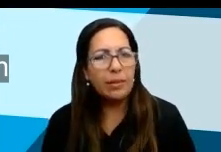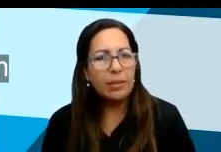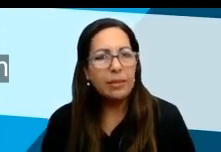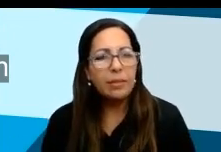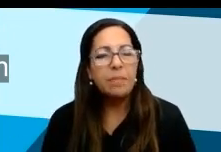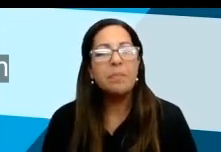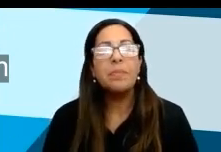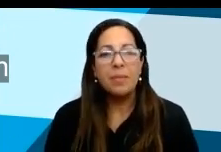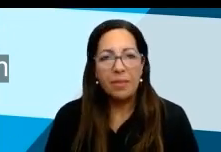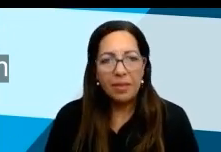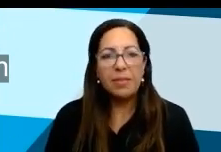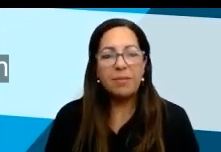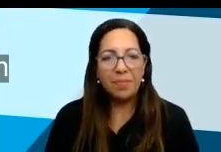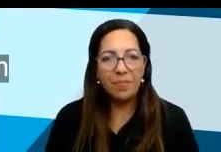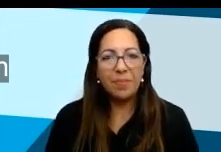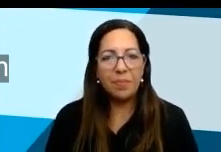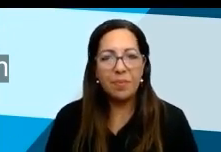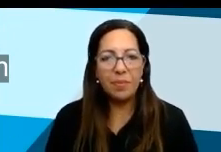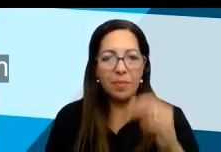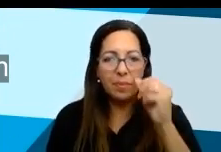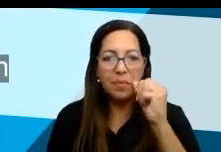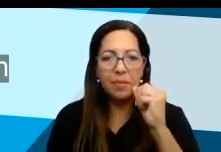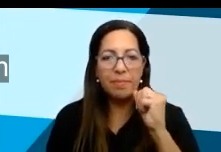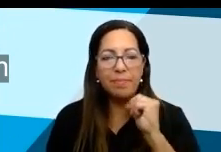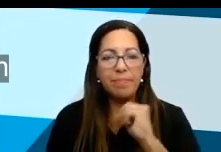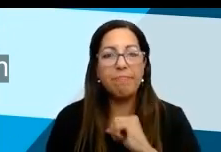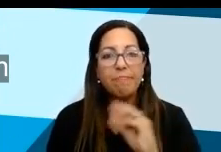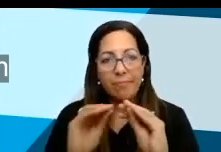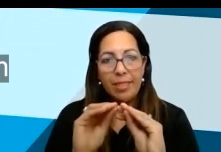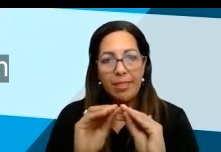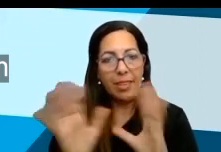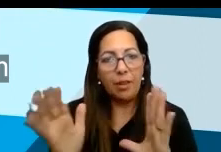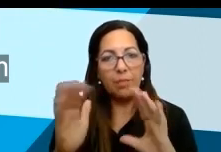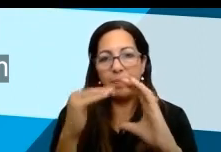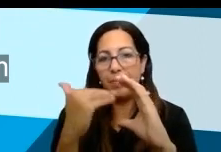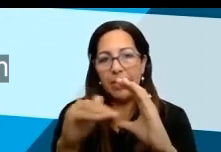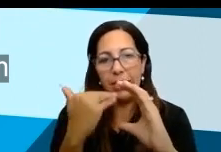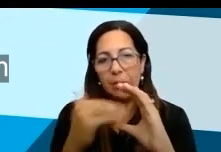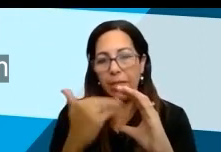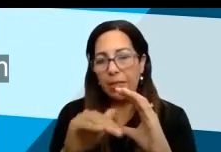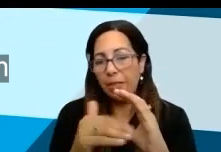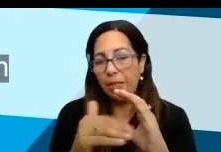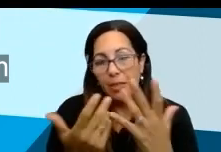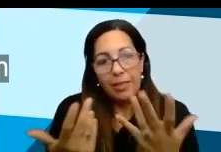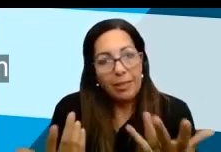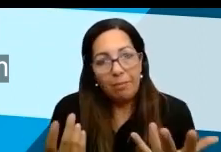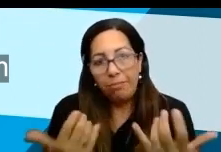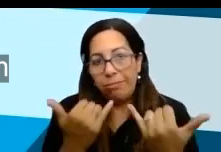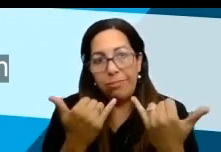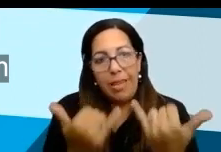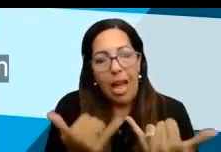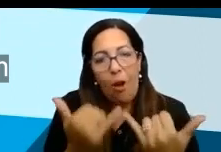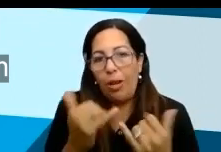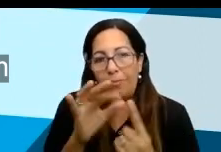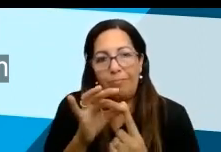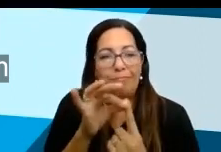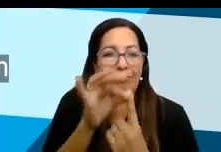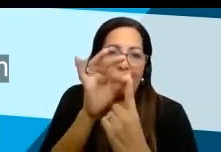Sabemos que la herramienta de correo electrónico se ha tornado en una herramienta esencial de